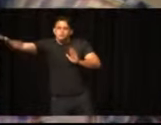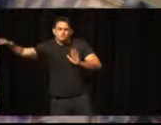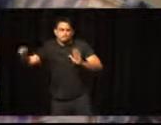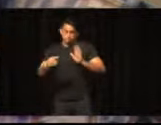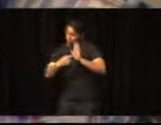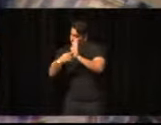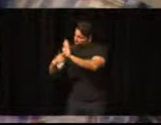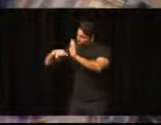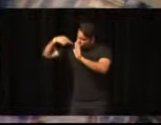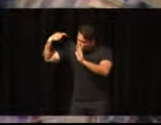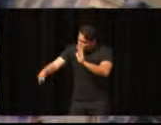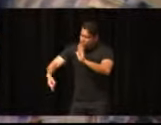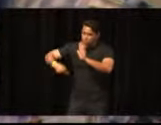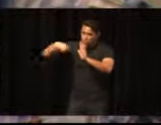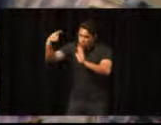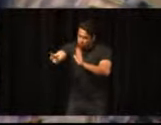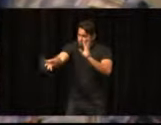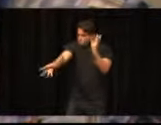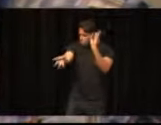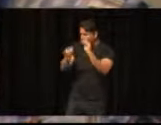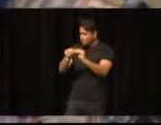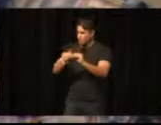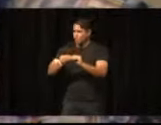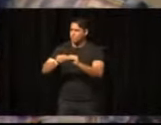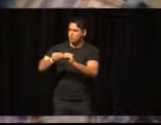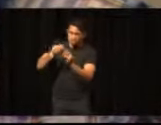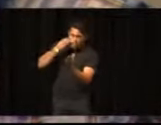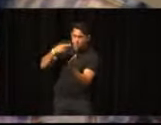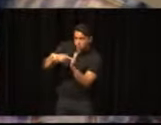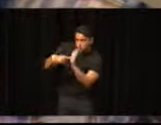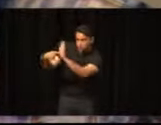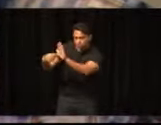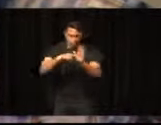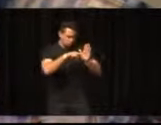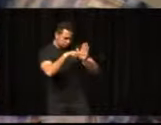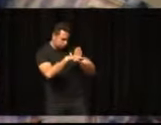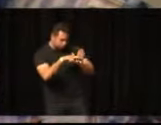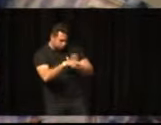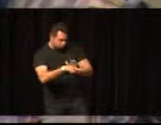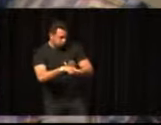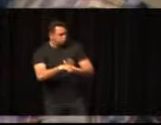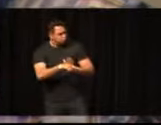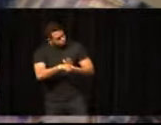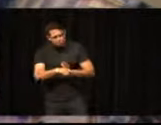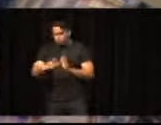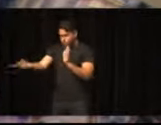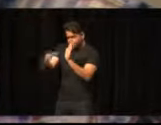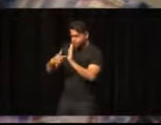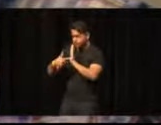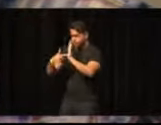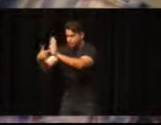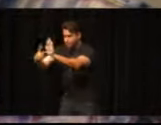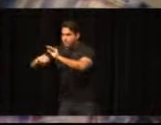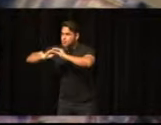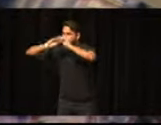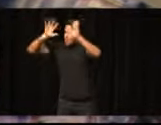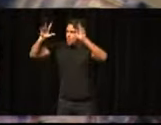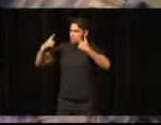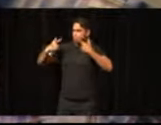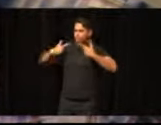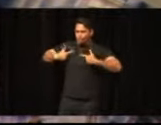puedo sintéticamente analizar, perpetuar y poder mostrar con